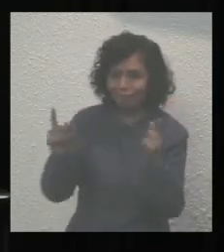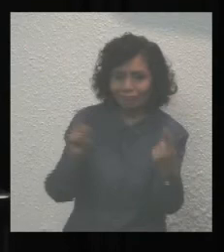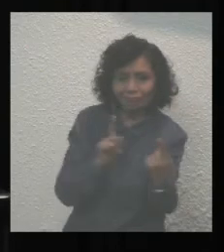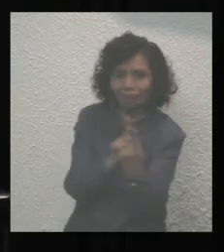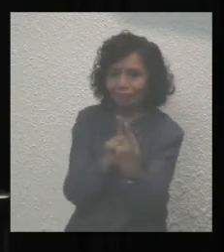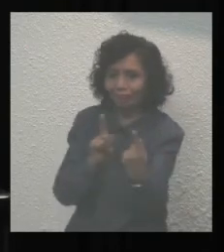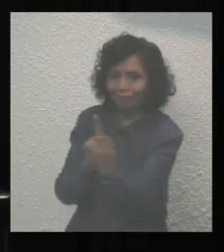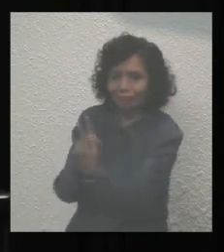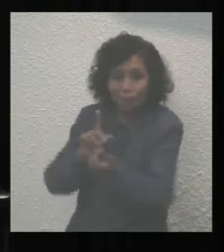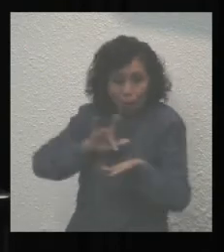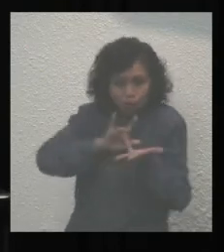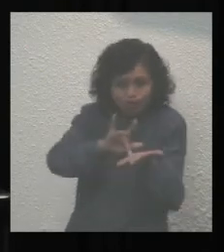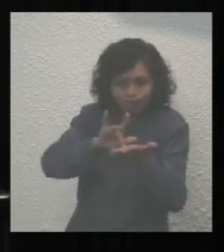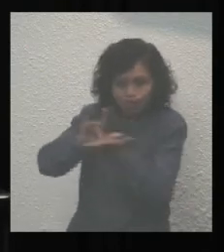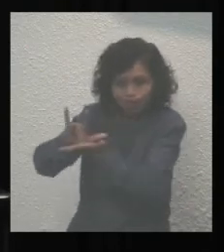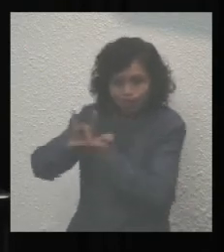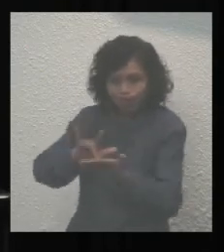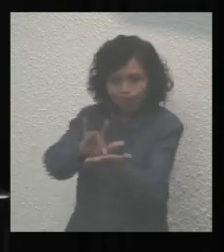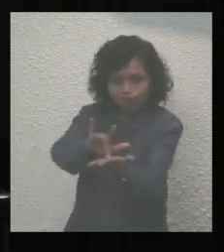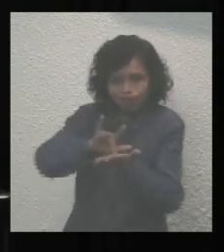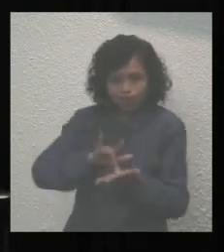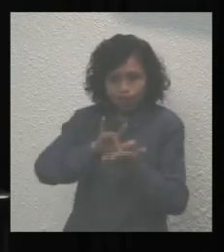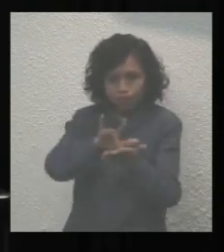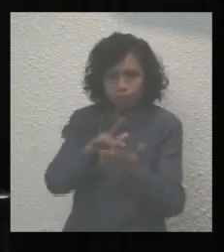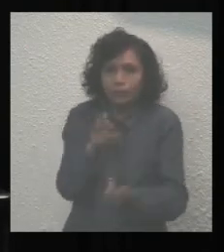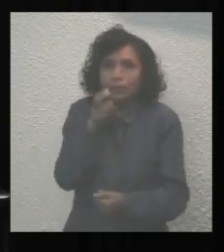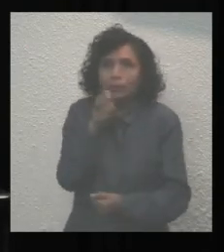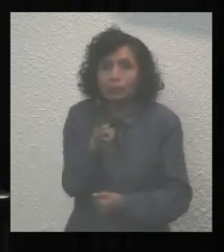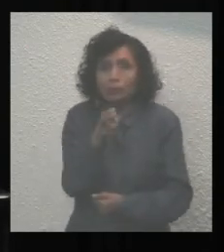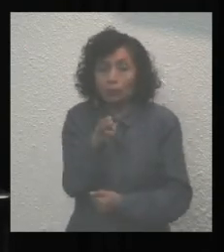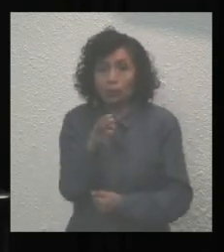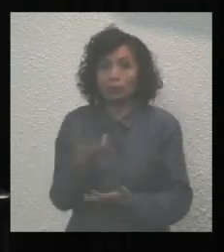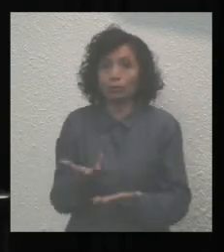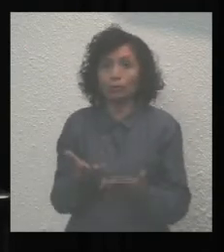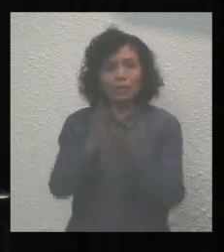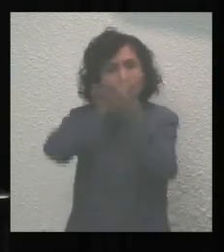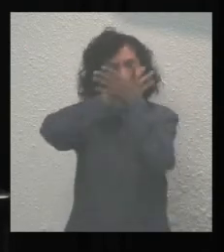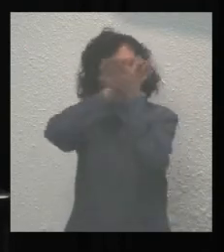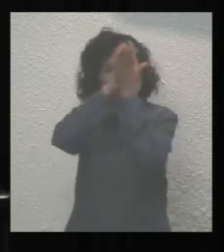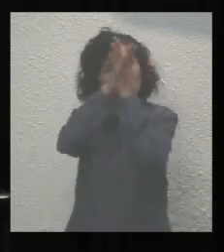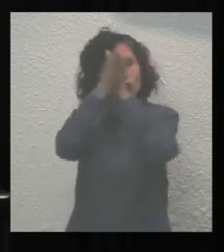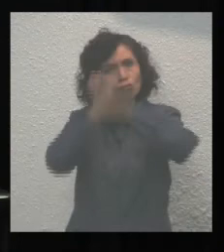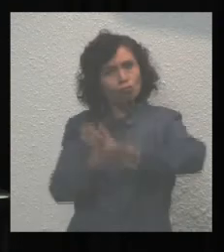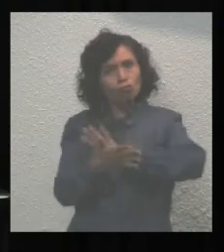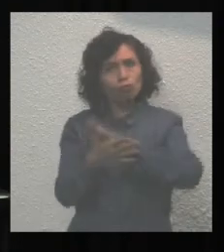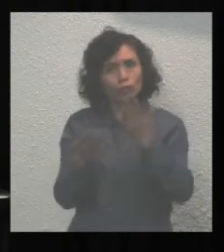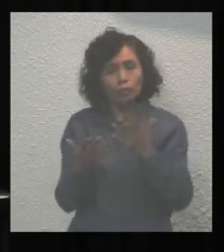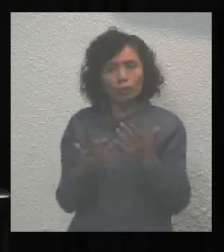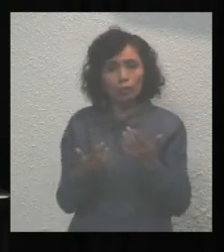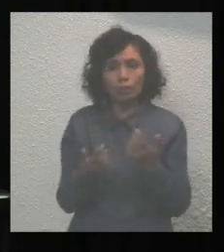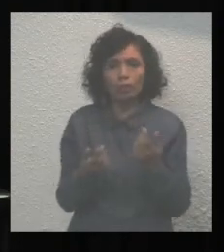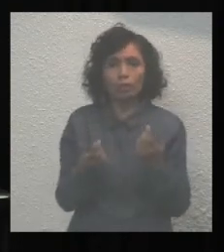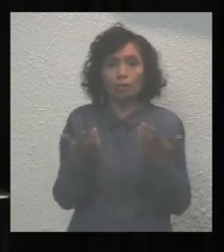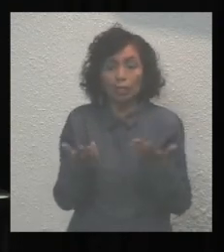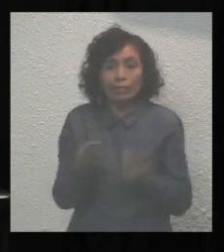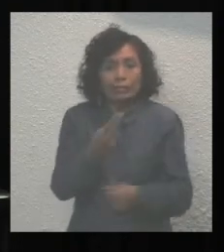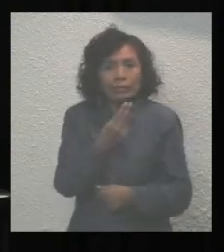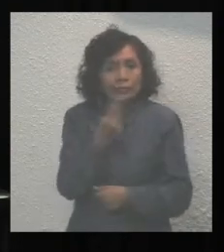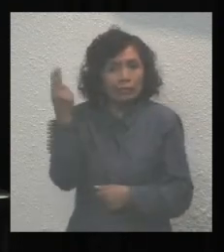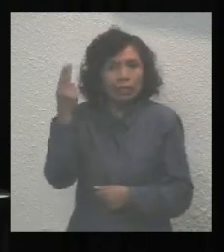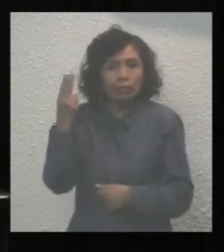sonríen a la gente que nos visita por tanto debe existir una transformación en el modelo económico urge